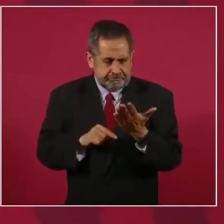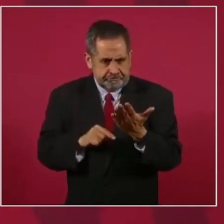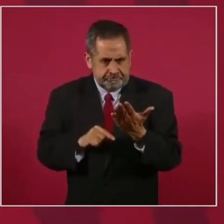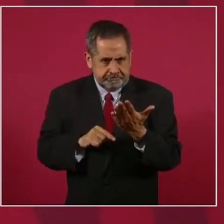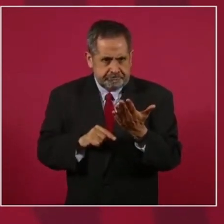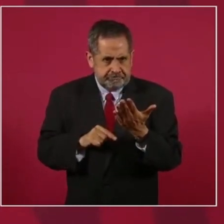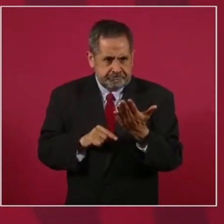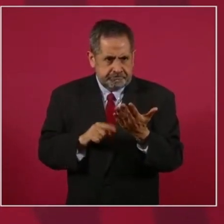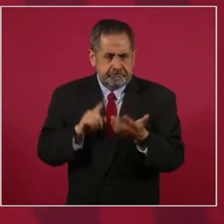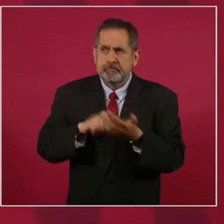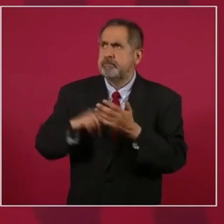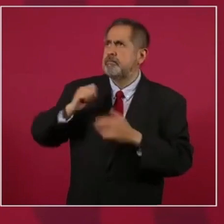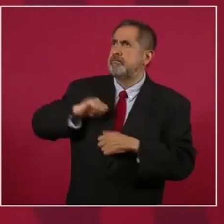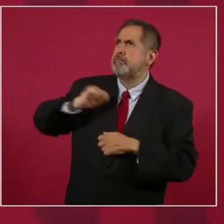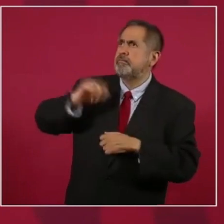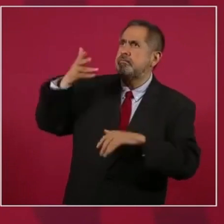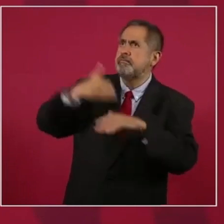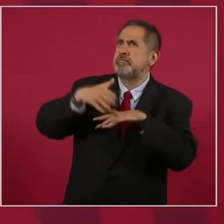colonial,